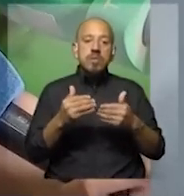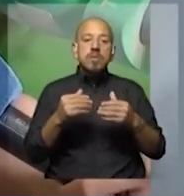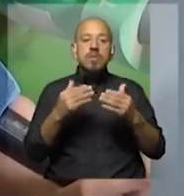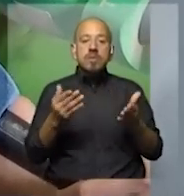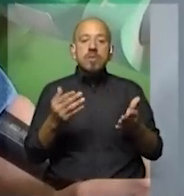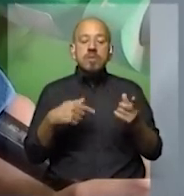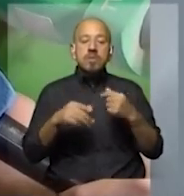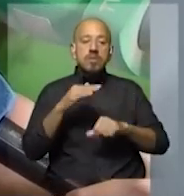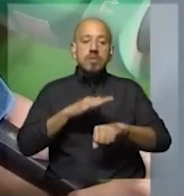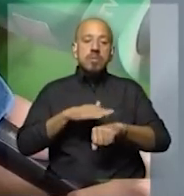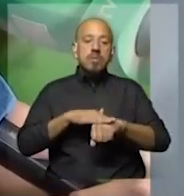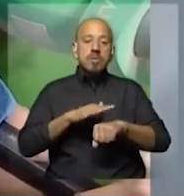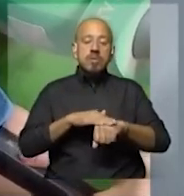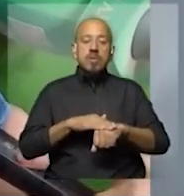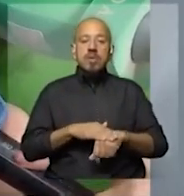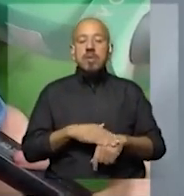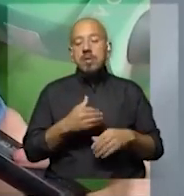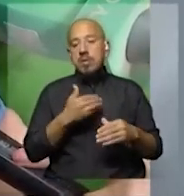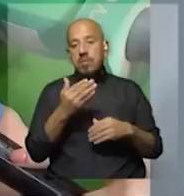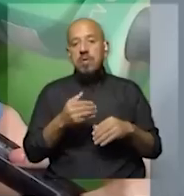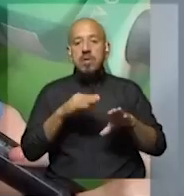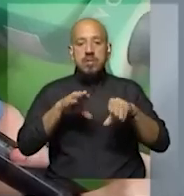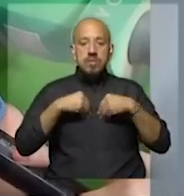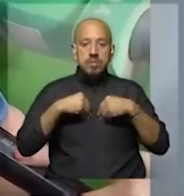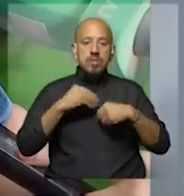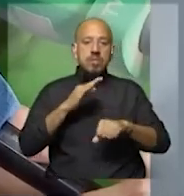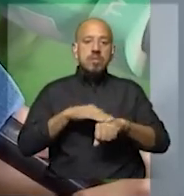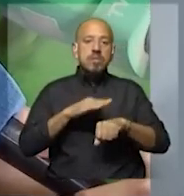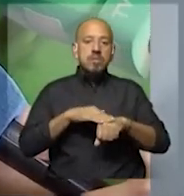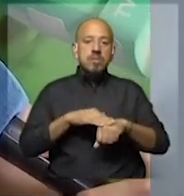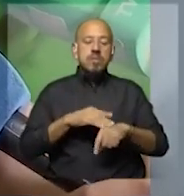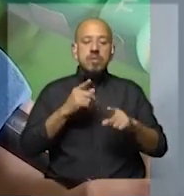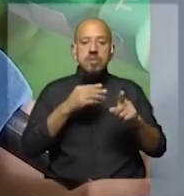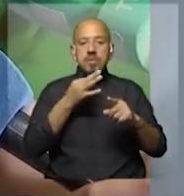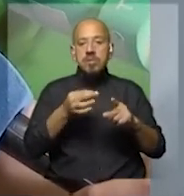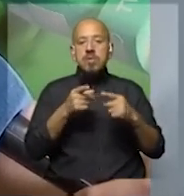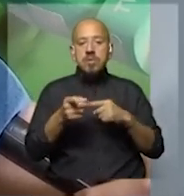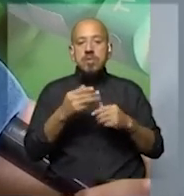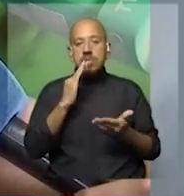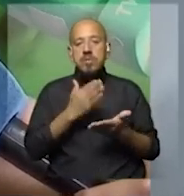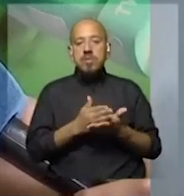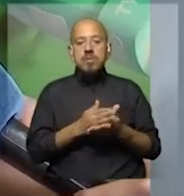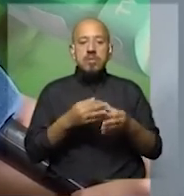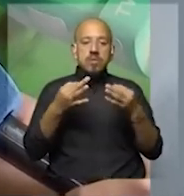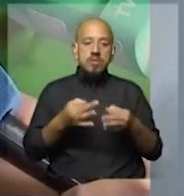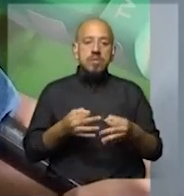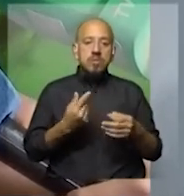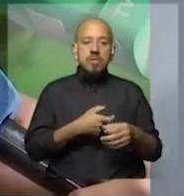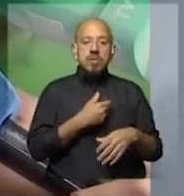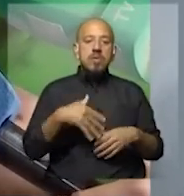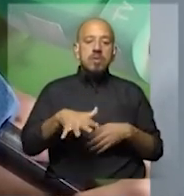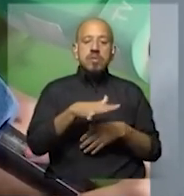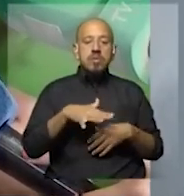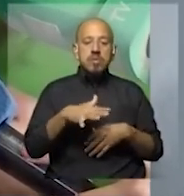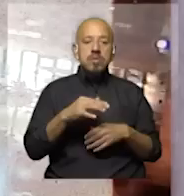proyectaba su responsabilidad en terceros y luego terminó aceptando su responsabilidad queriendo pagar su pena y queriendo cumplir con la sociedad los efectos